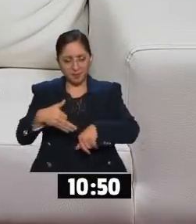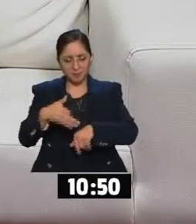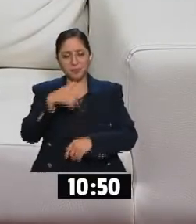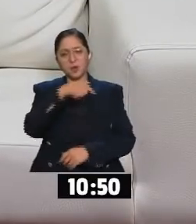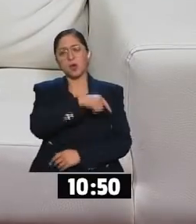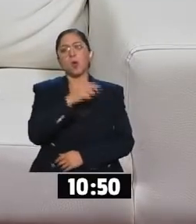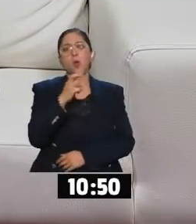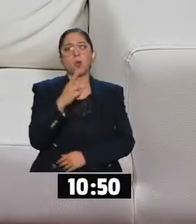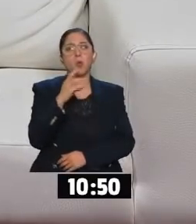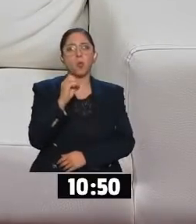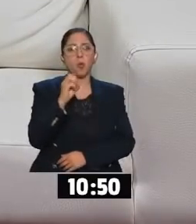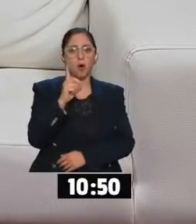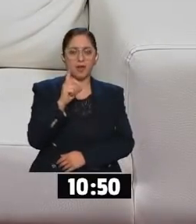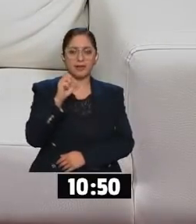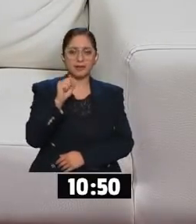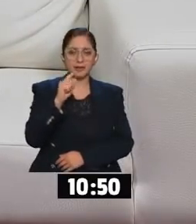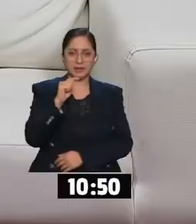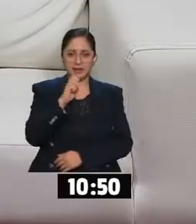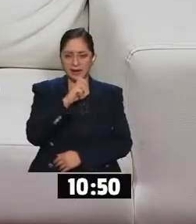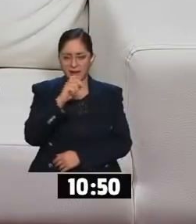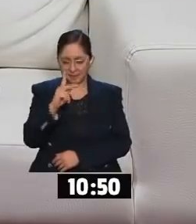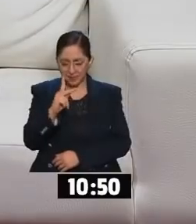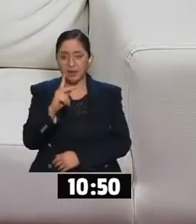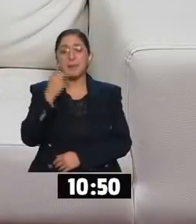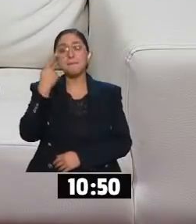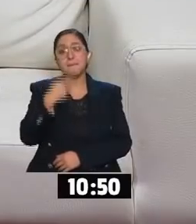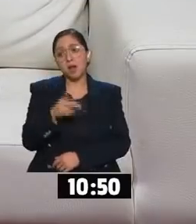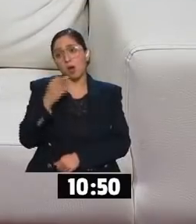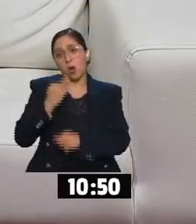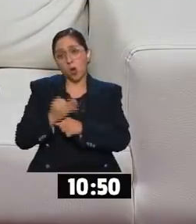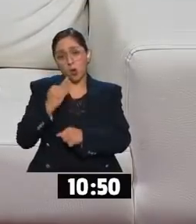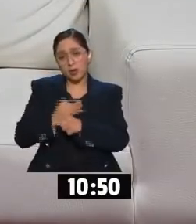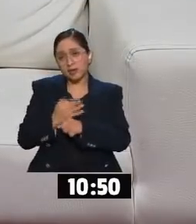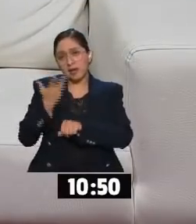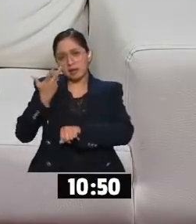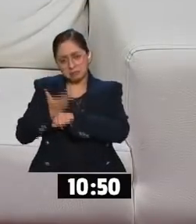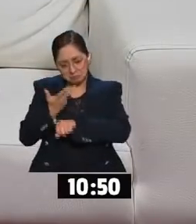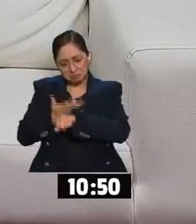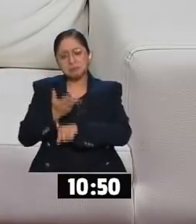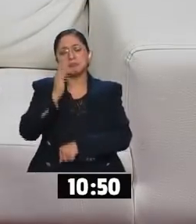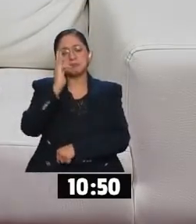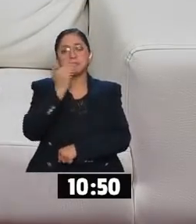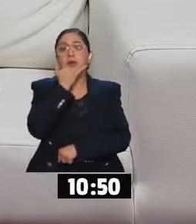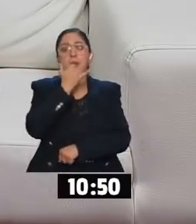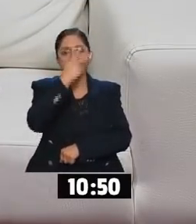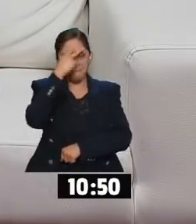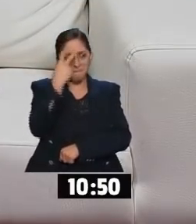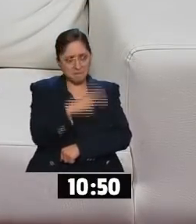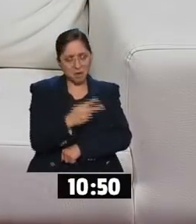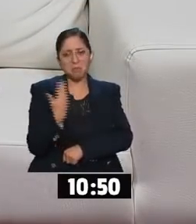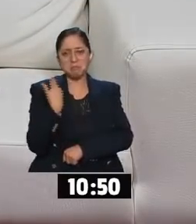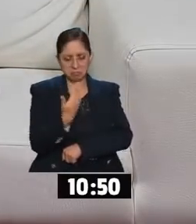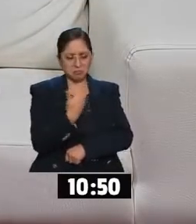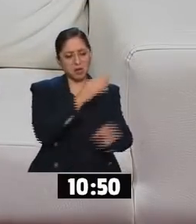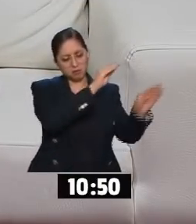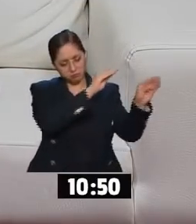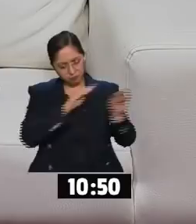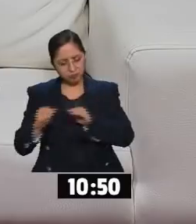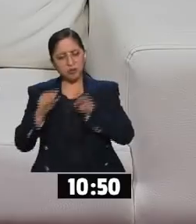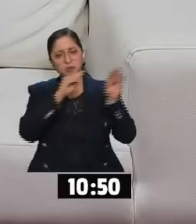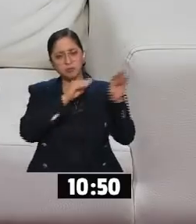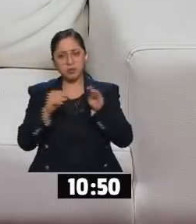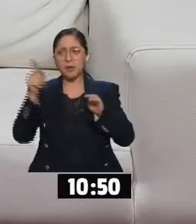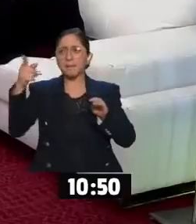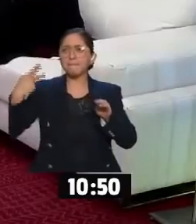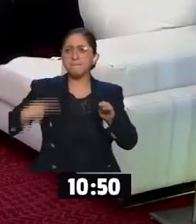Street Journal. Y bueno, ahorita es lo que está haciendo México. Ellos aceptaron, están recibiendo muchísimas solicitudes de